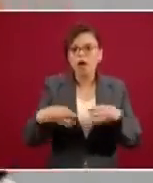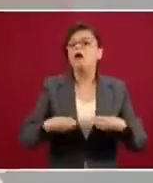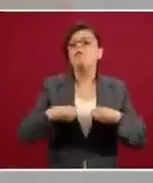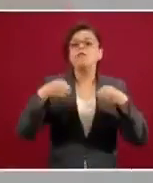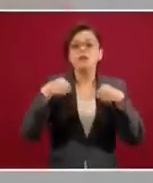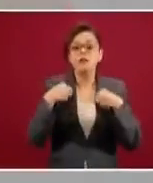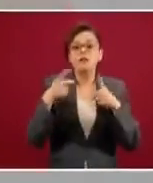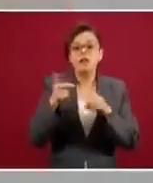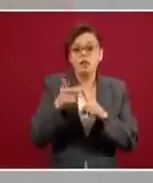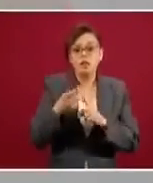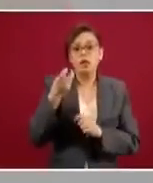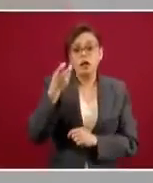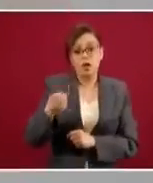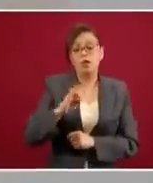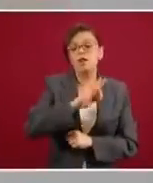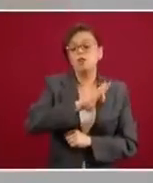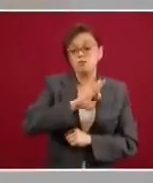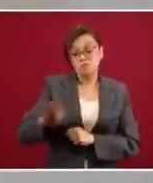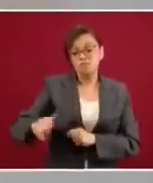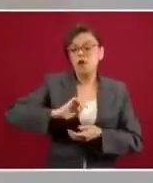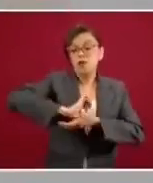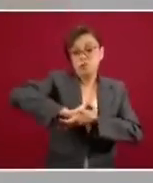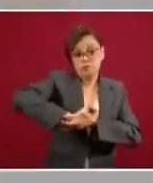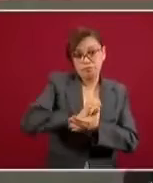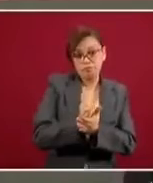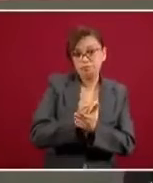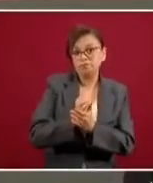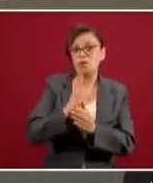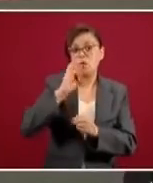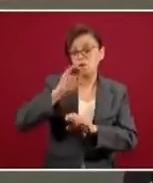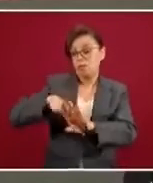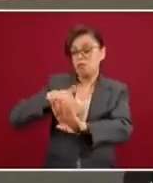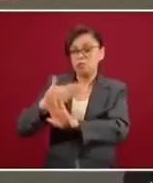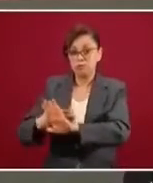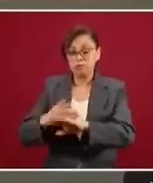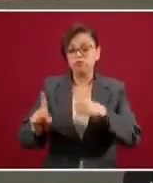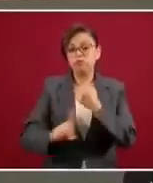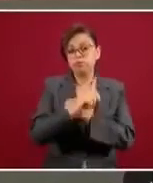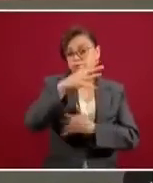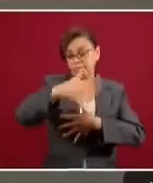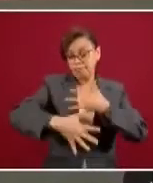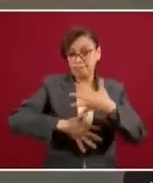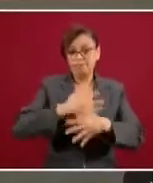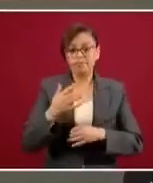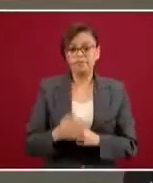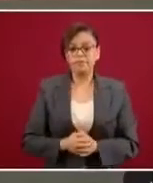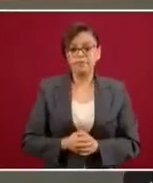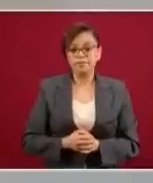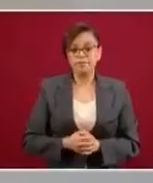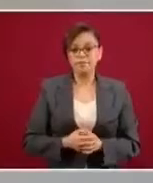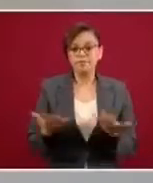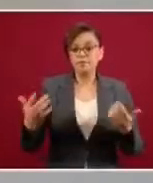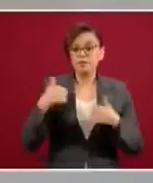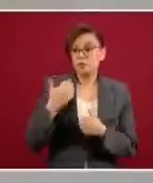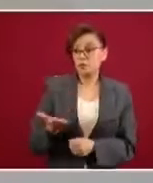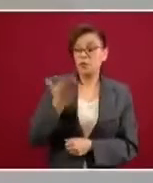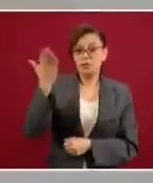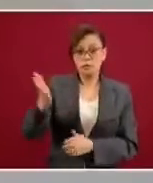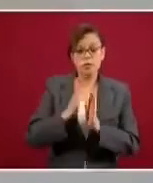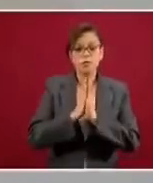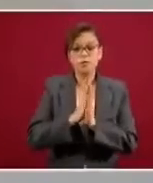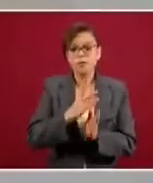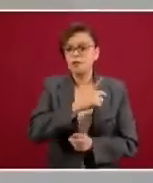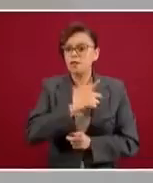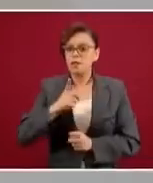fenómeno de agresión y discriminación. Yo les pido… ¿Es una violación de datos para ustedes? Lo que les pido es contribuyan al respeto a